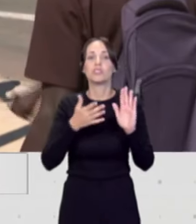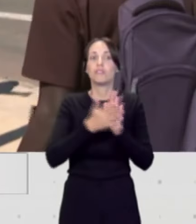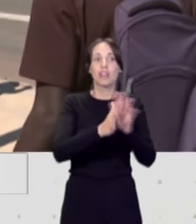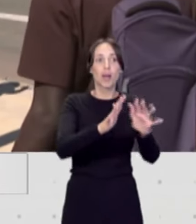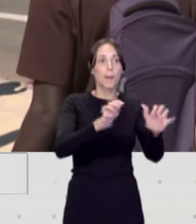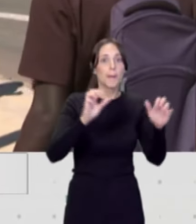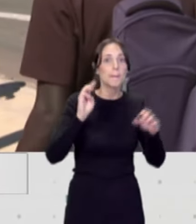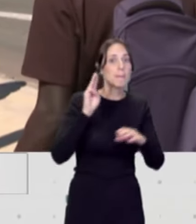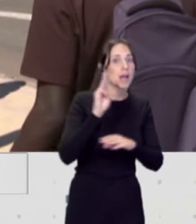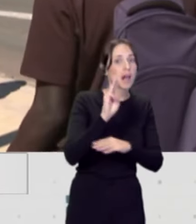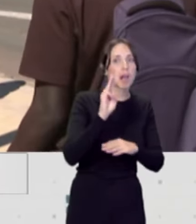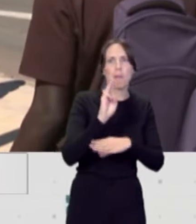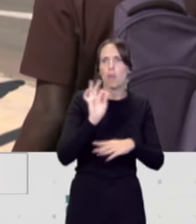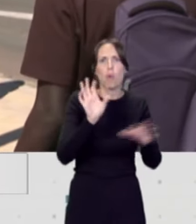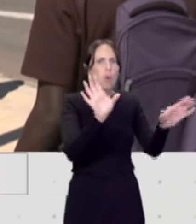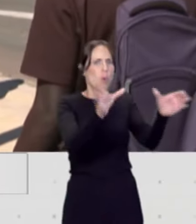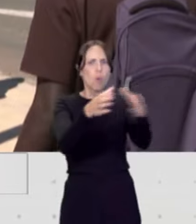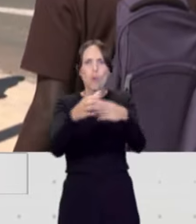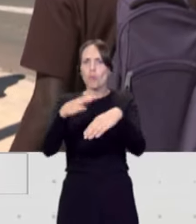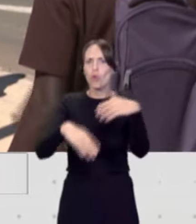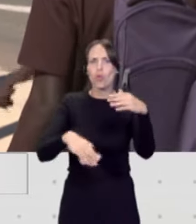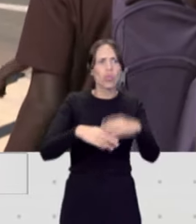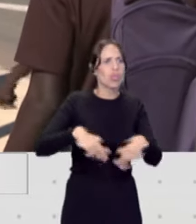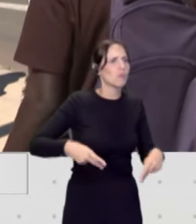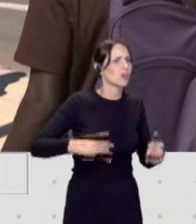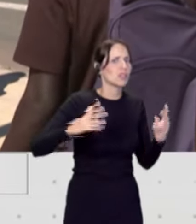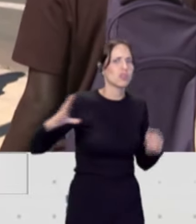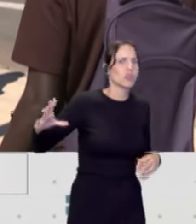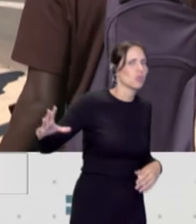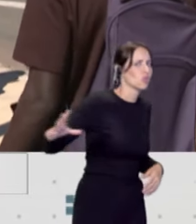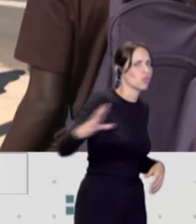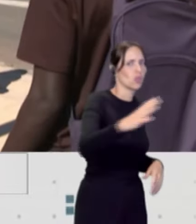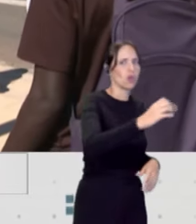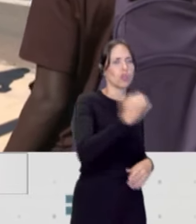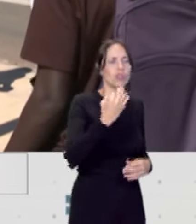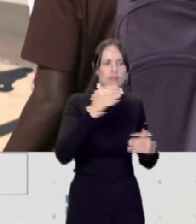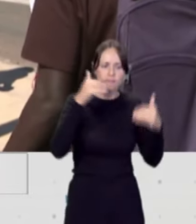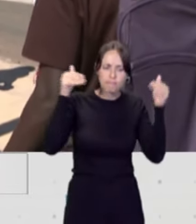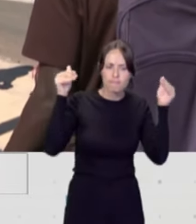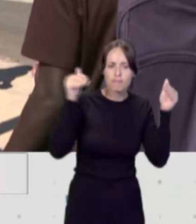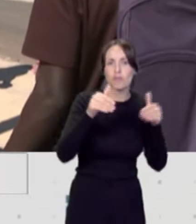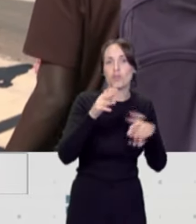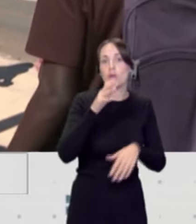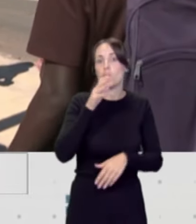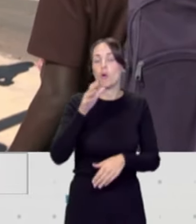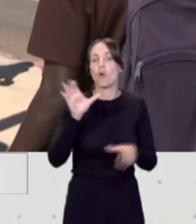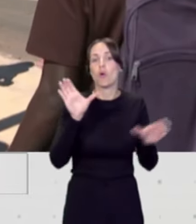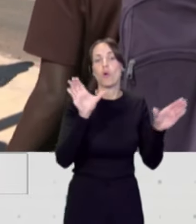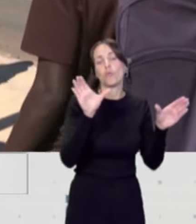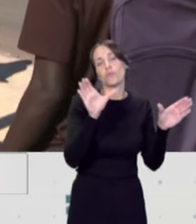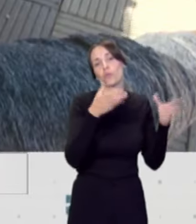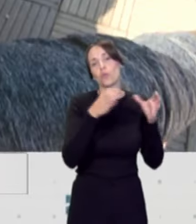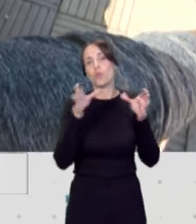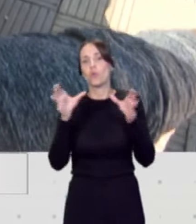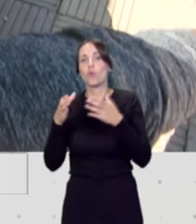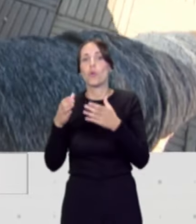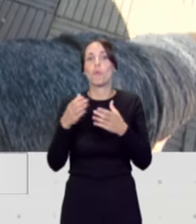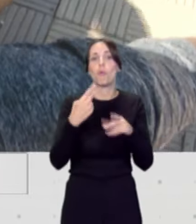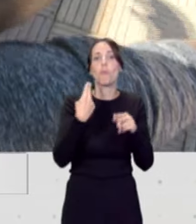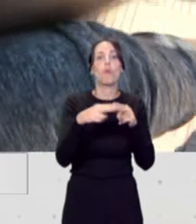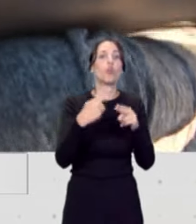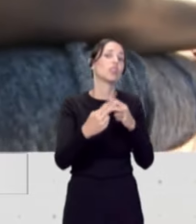y democráticas en nuestro país. En lo que está ocurriendo con los partidos mayoritarios, algunos de ellos, es que